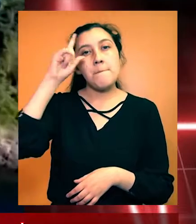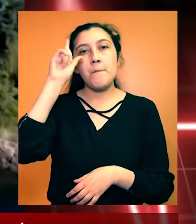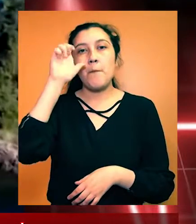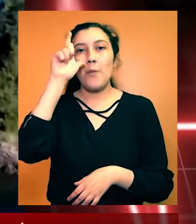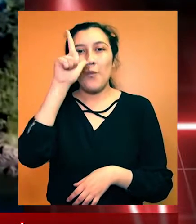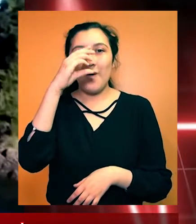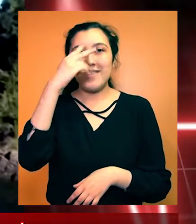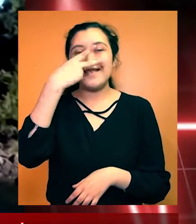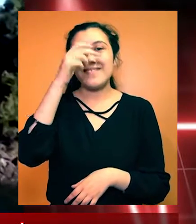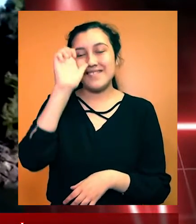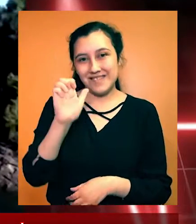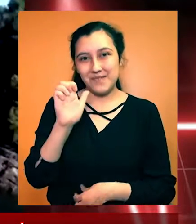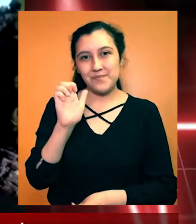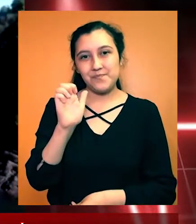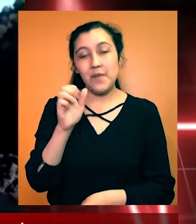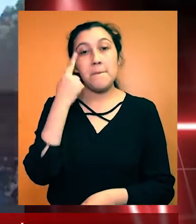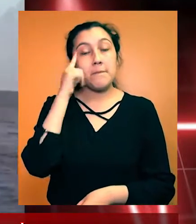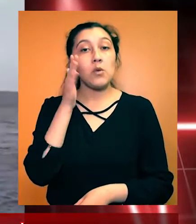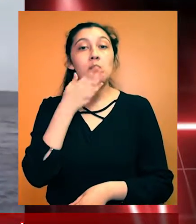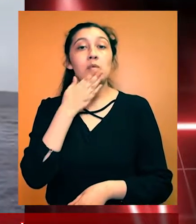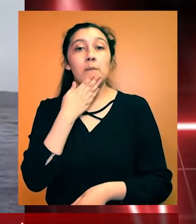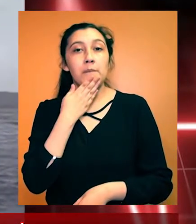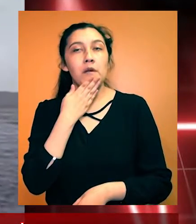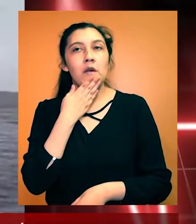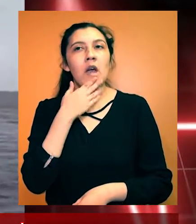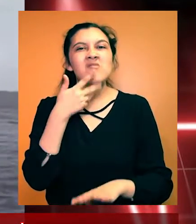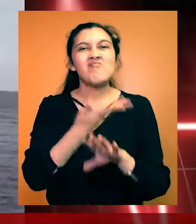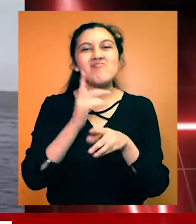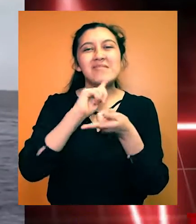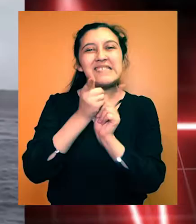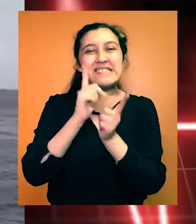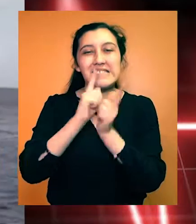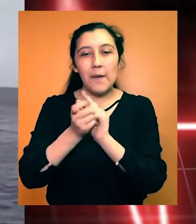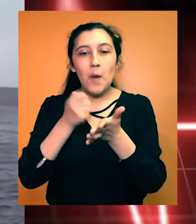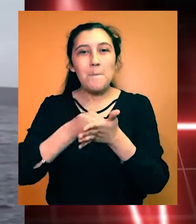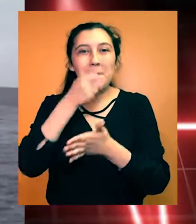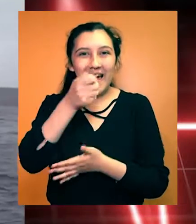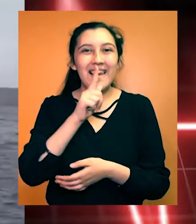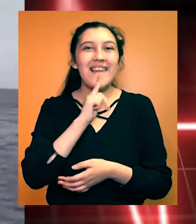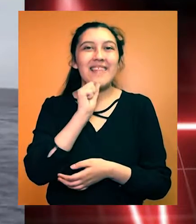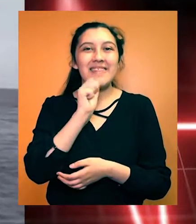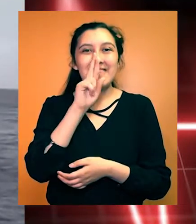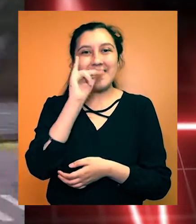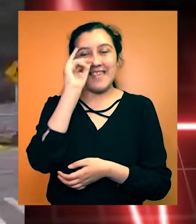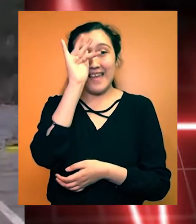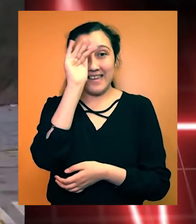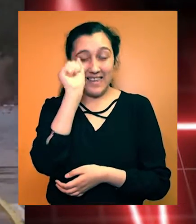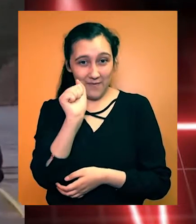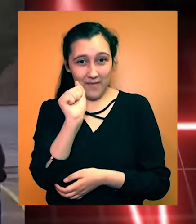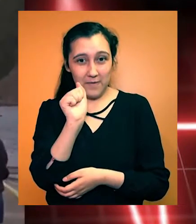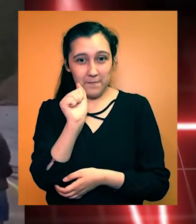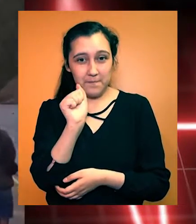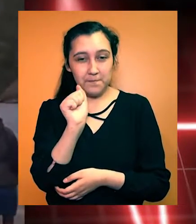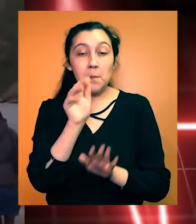más modernas y con 110 metros lineales, pero también hubo modificaciones en la estructura tarifaria, aunque sin variación para los habitantes de la